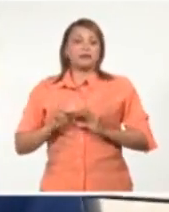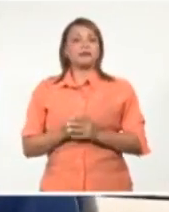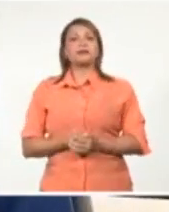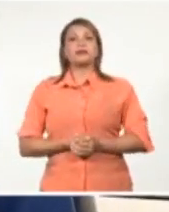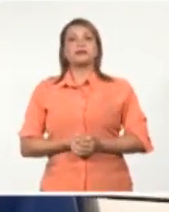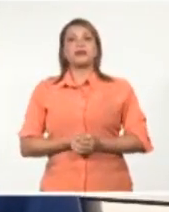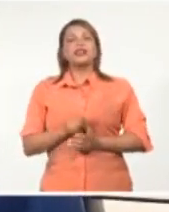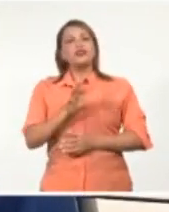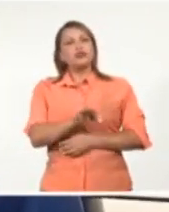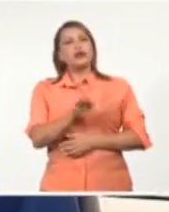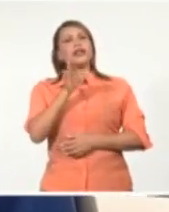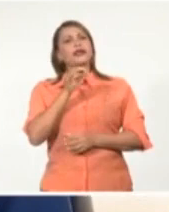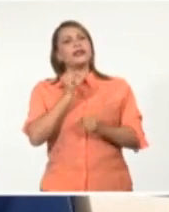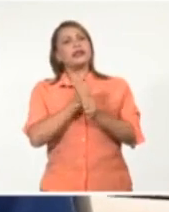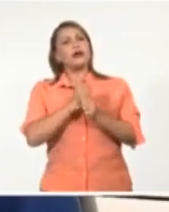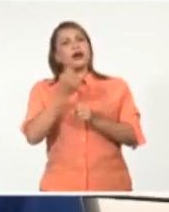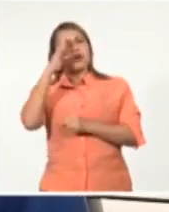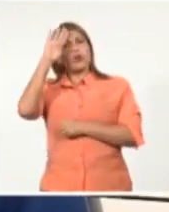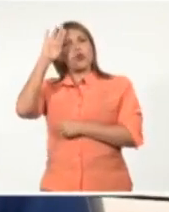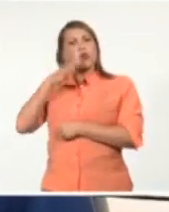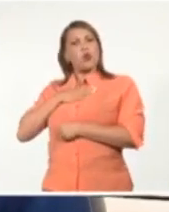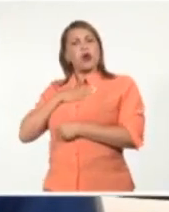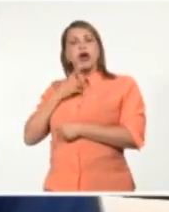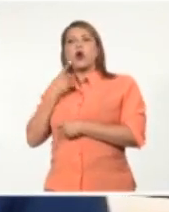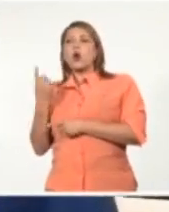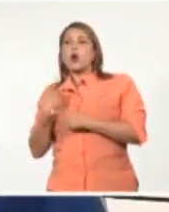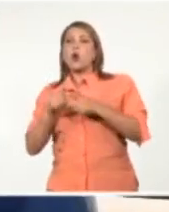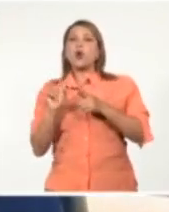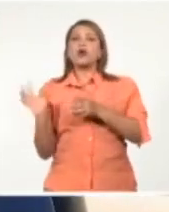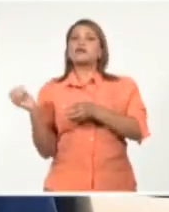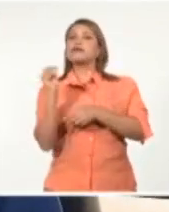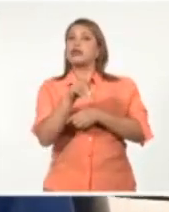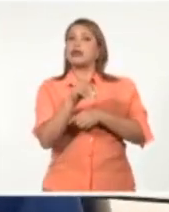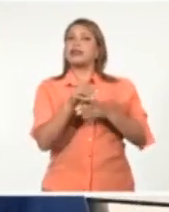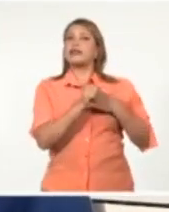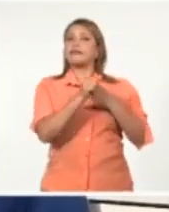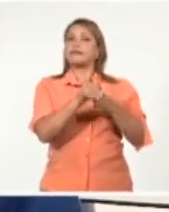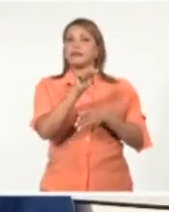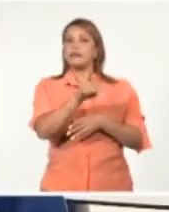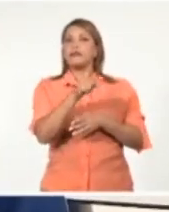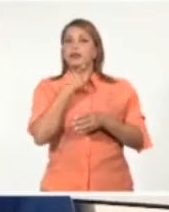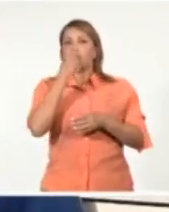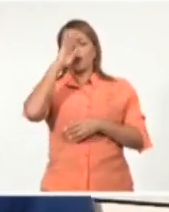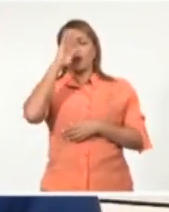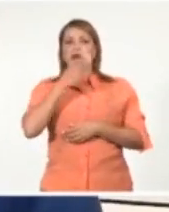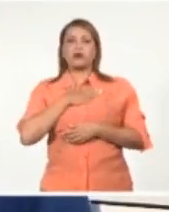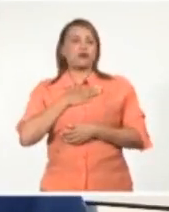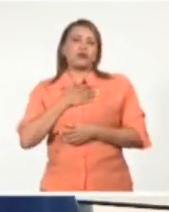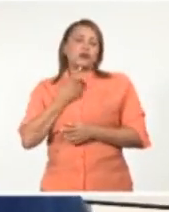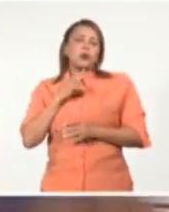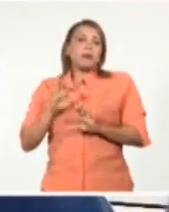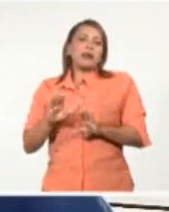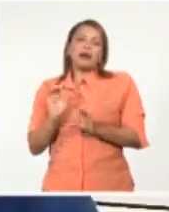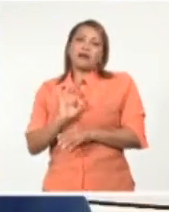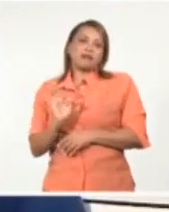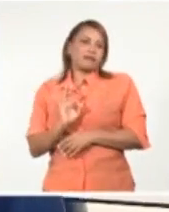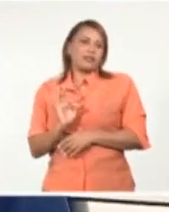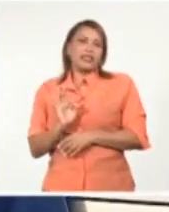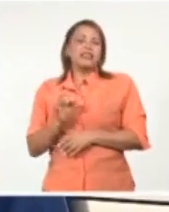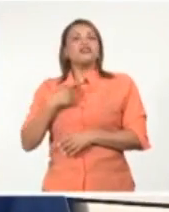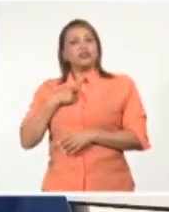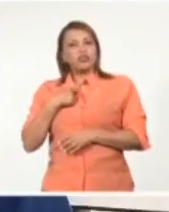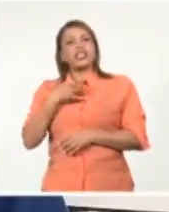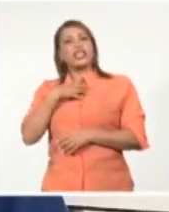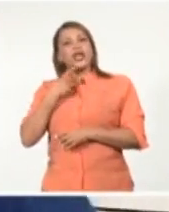elegistes trabajar con Cuba o te impusieron el equipo une No la verdad que yo no me lo esperaba porque yo en realidad